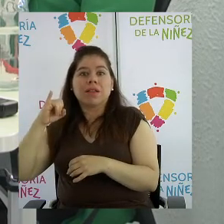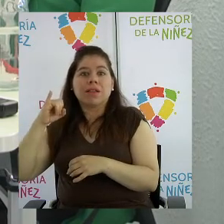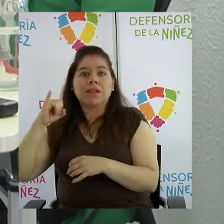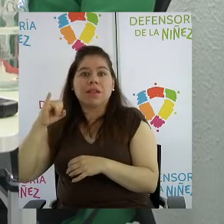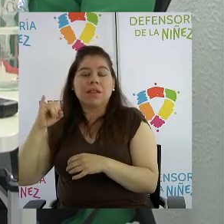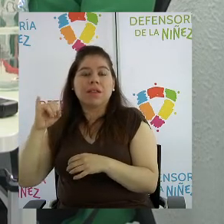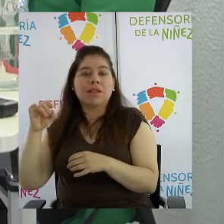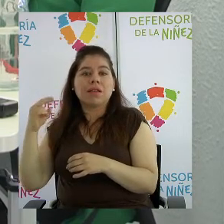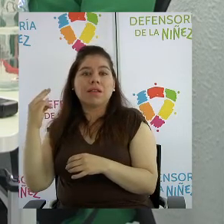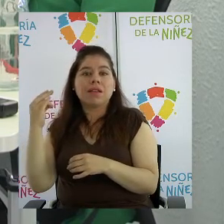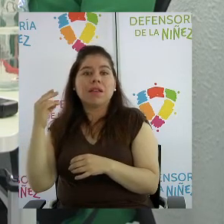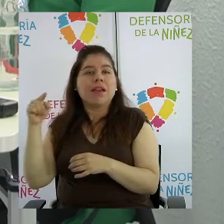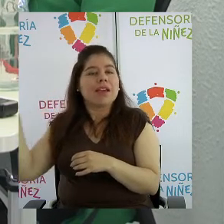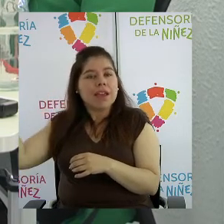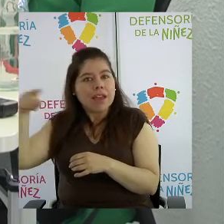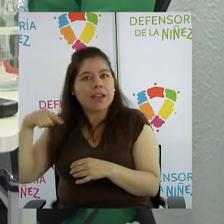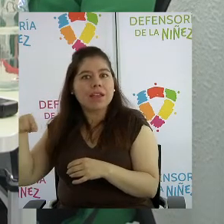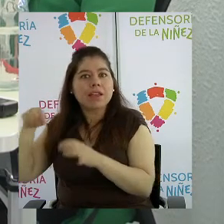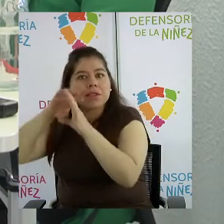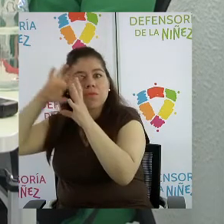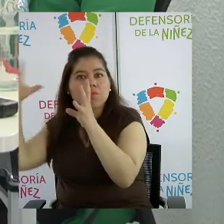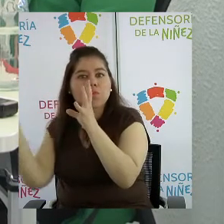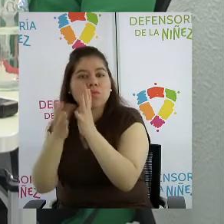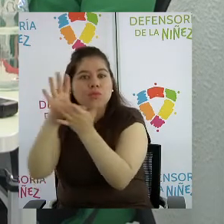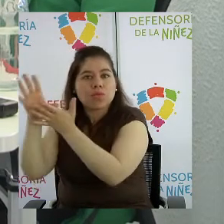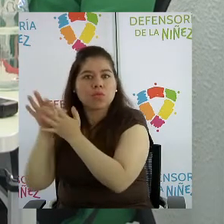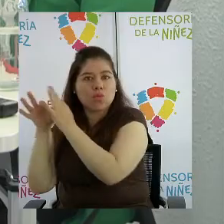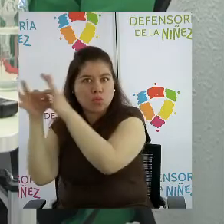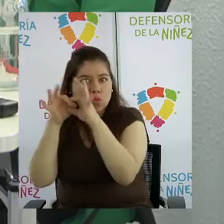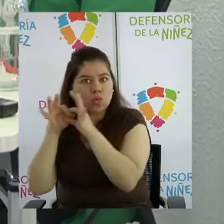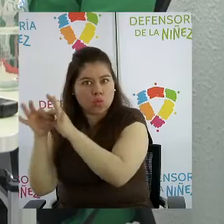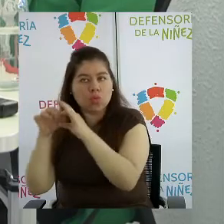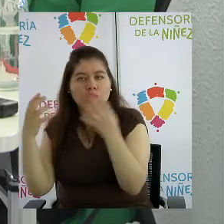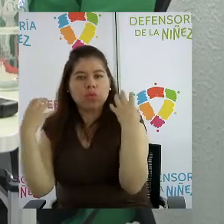víctimas de violaciones graves y sistemáticas a sus derechos humanos.